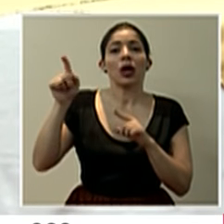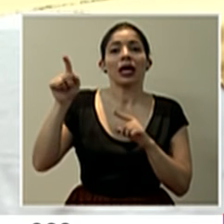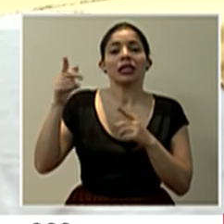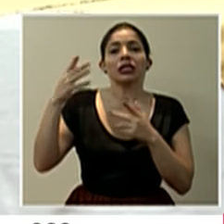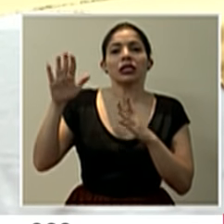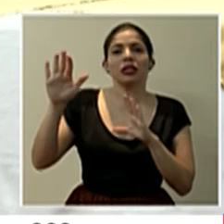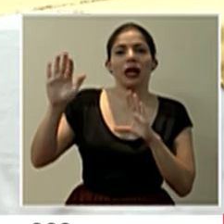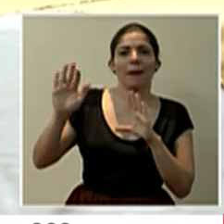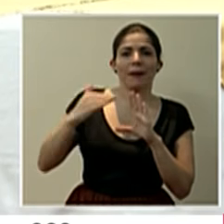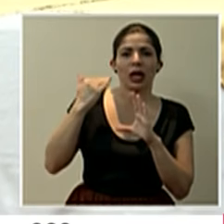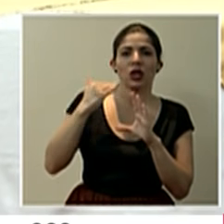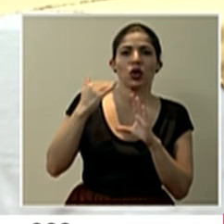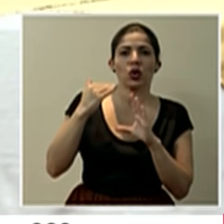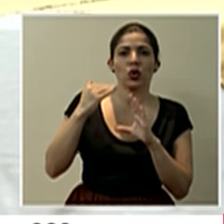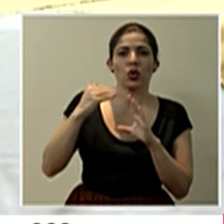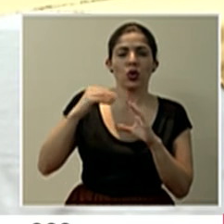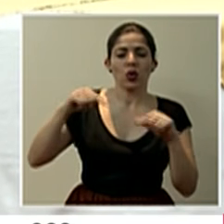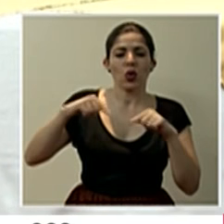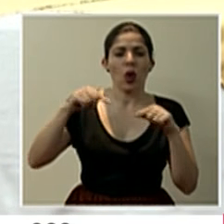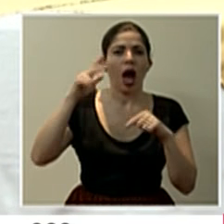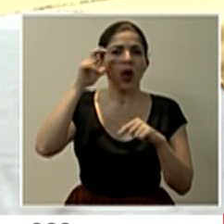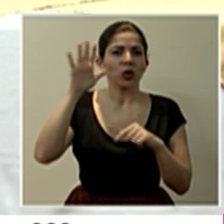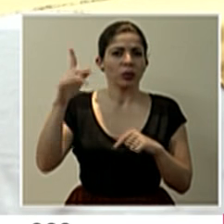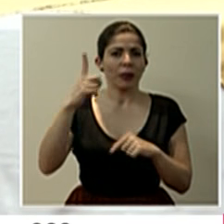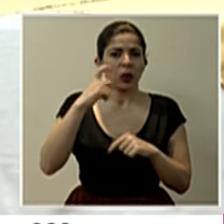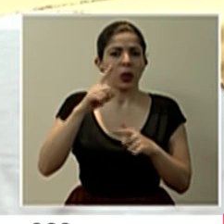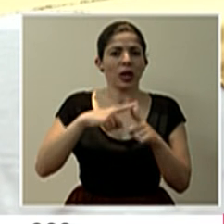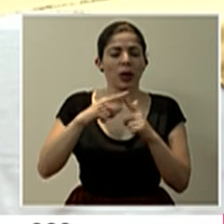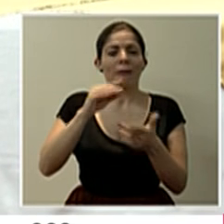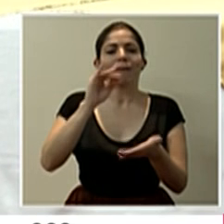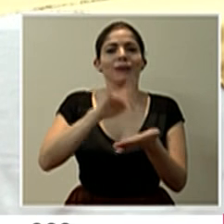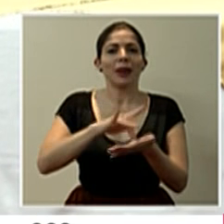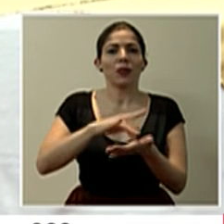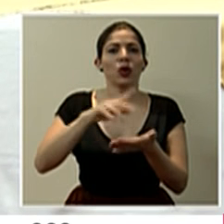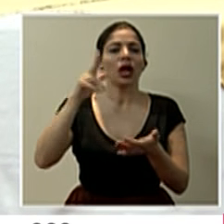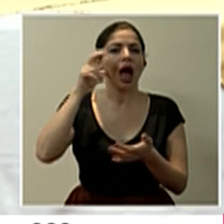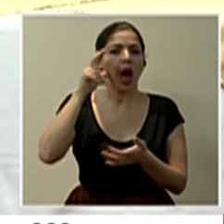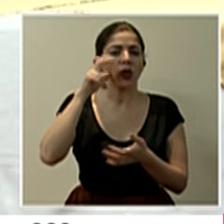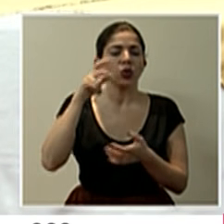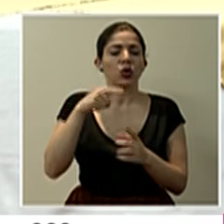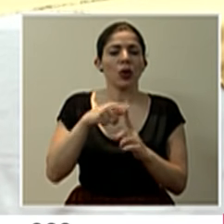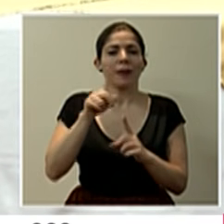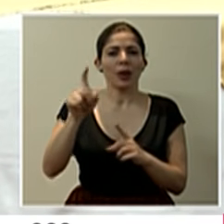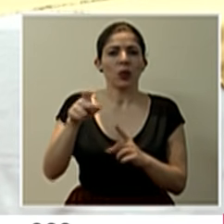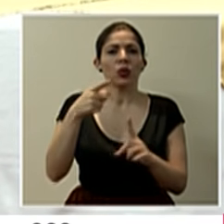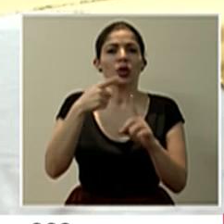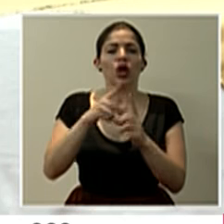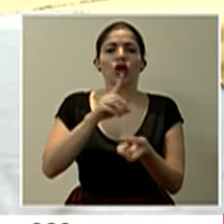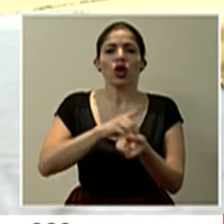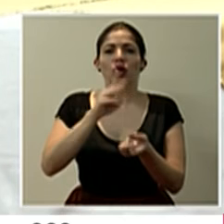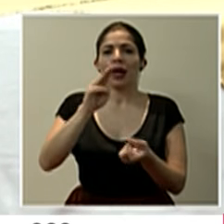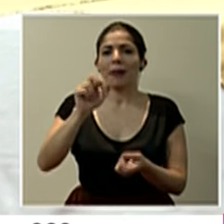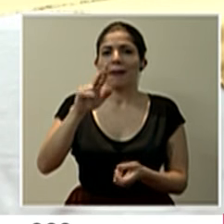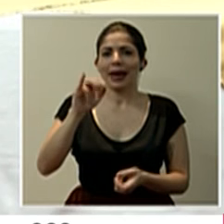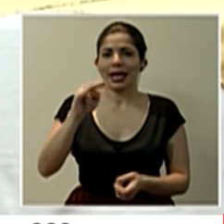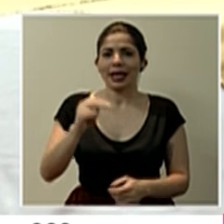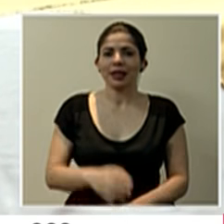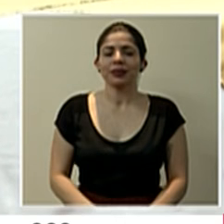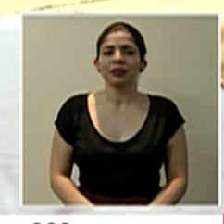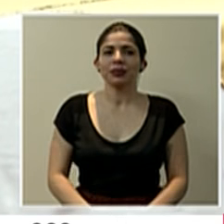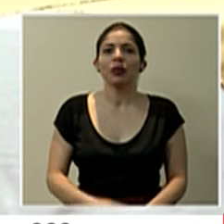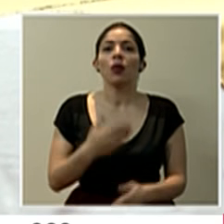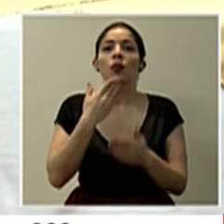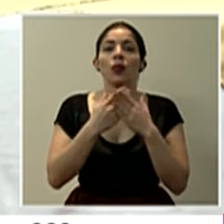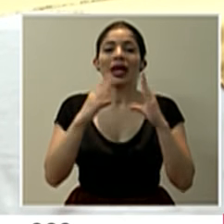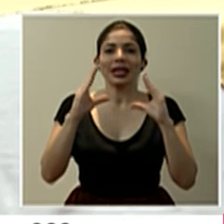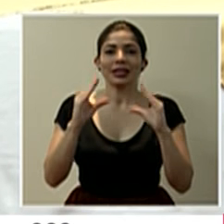nos envió por audio su consulta. Entonces vamos a pasar el audio que va dirigida al doctor Marín. Muy buenas